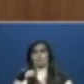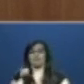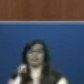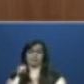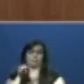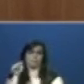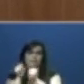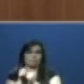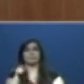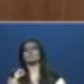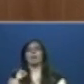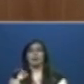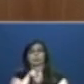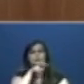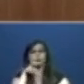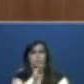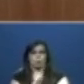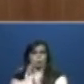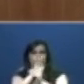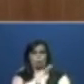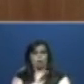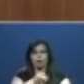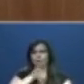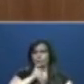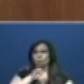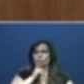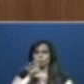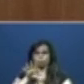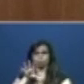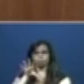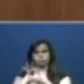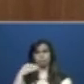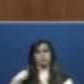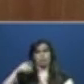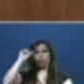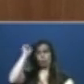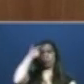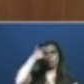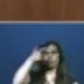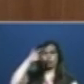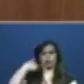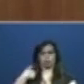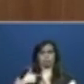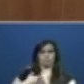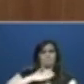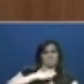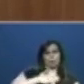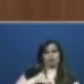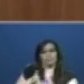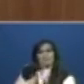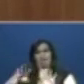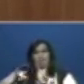sostenible de dicho patrimonio partiendo de la vinculación conceptual y física entre patrimonio y territorio